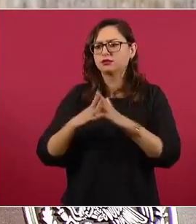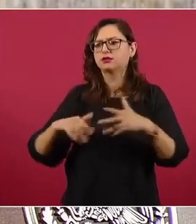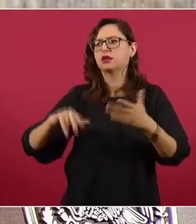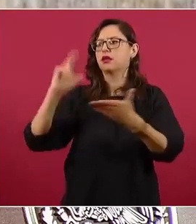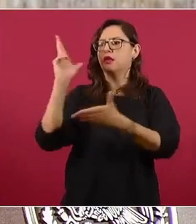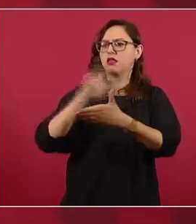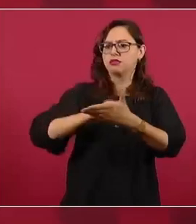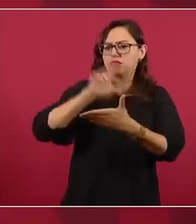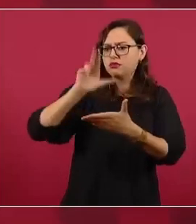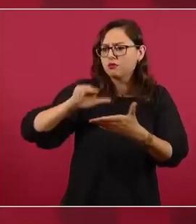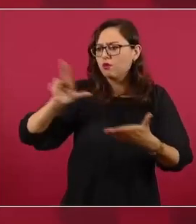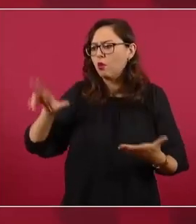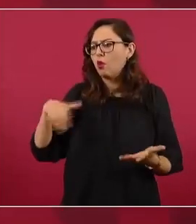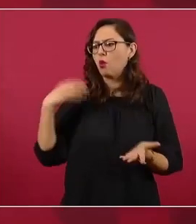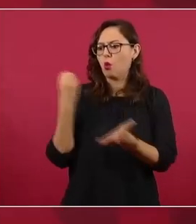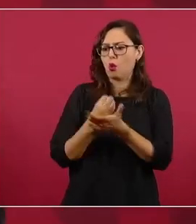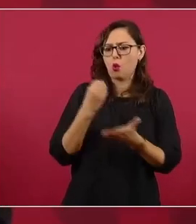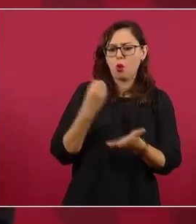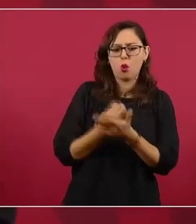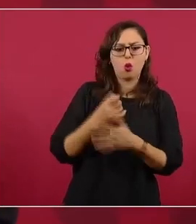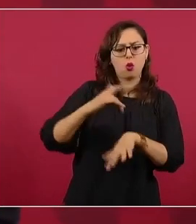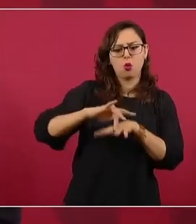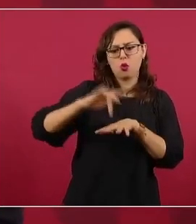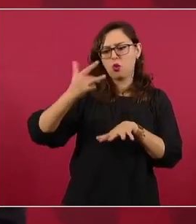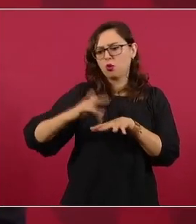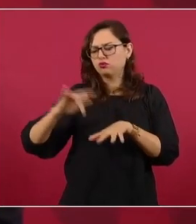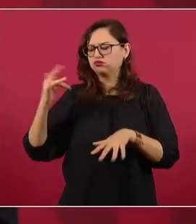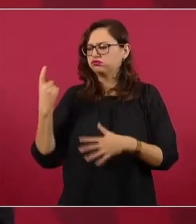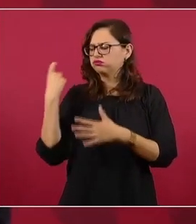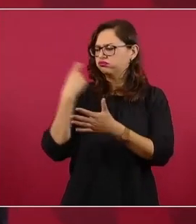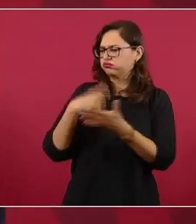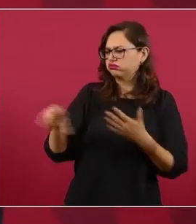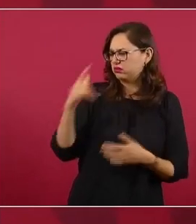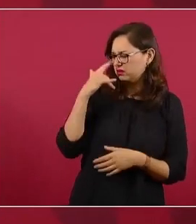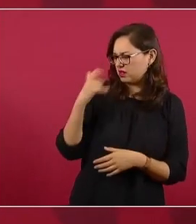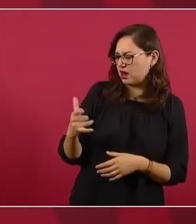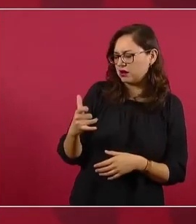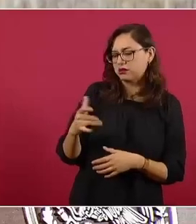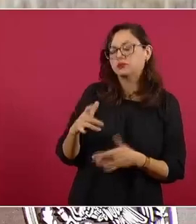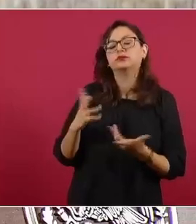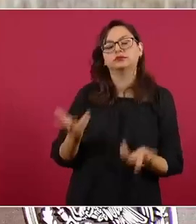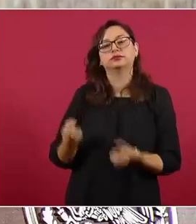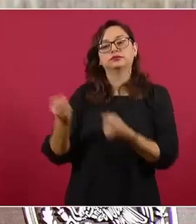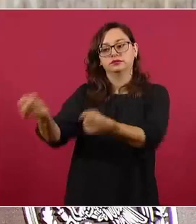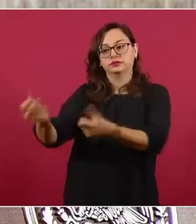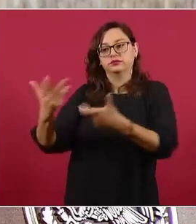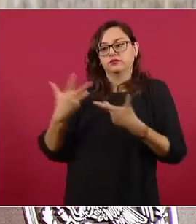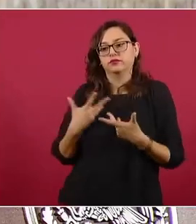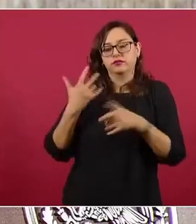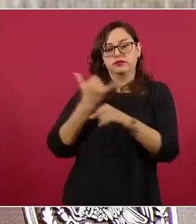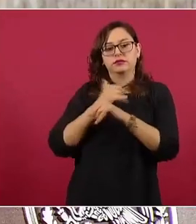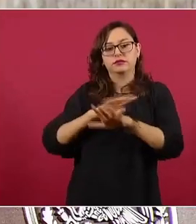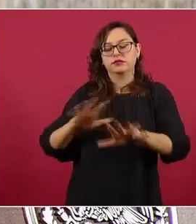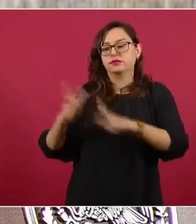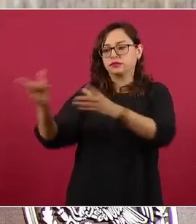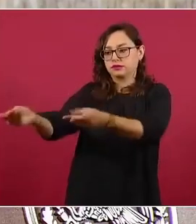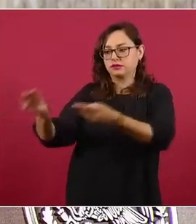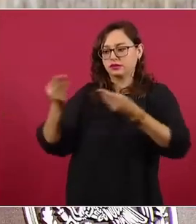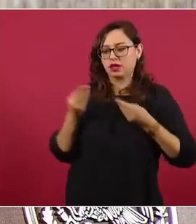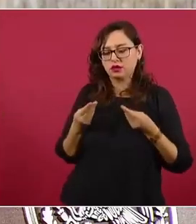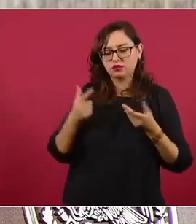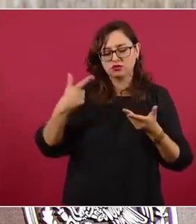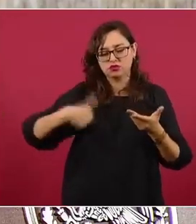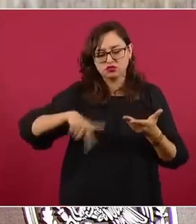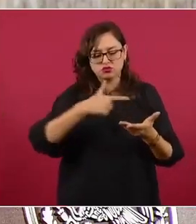metales preciosos, joyas, etcétera, una cantidad de cosas se consideran vulnerables porque